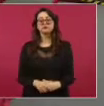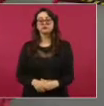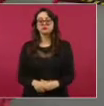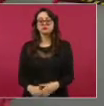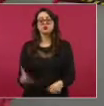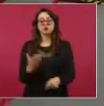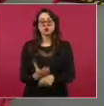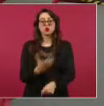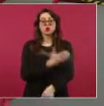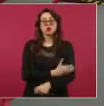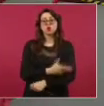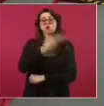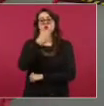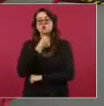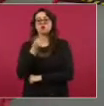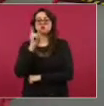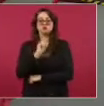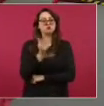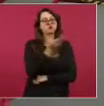señor presidente,